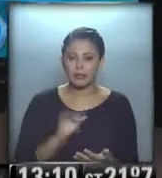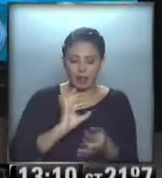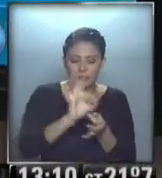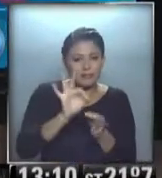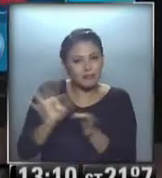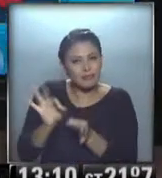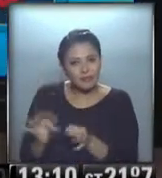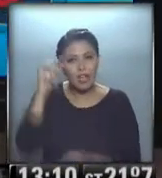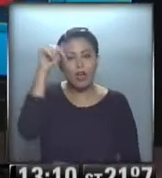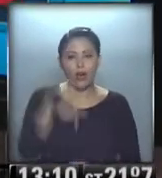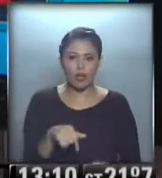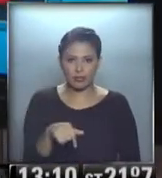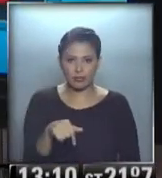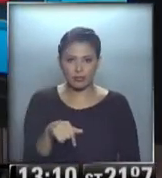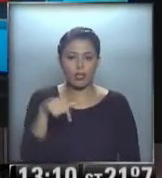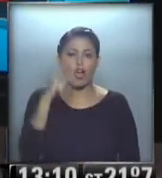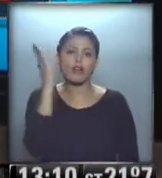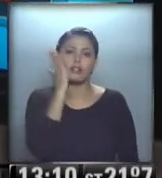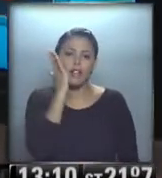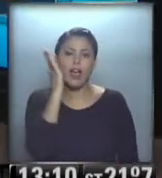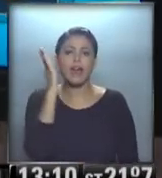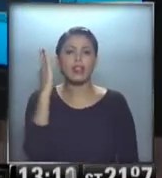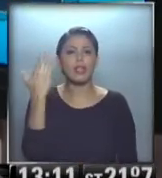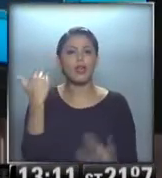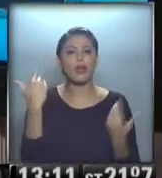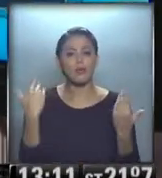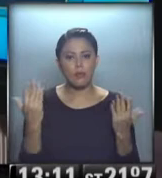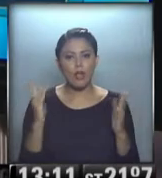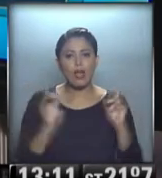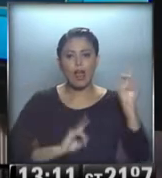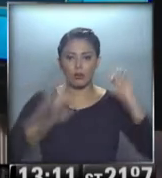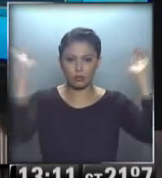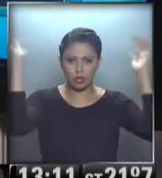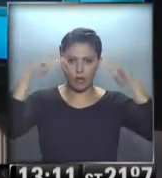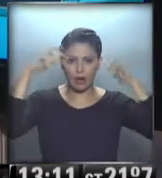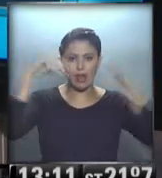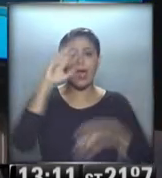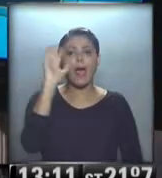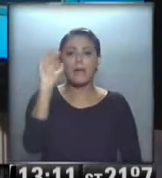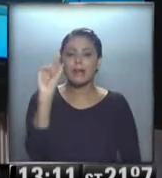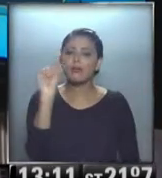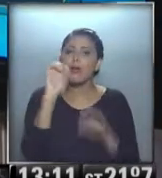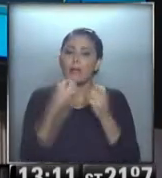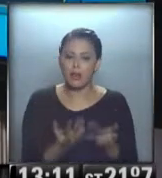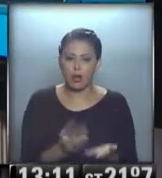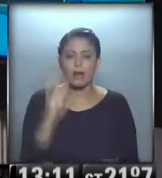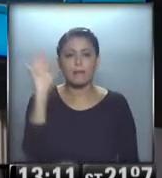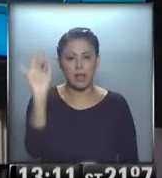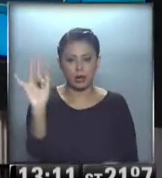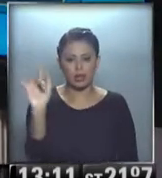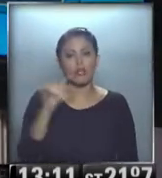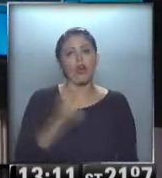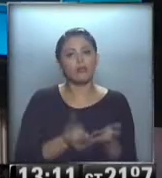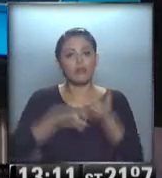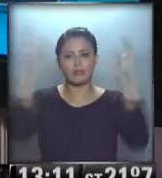alrededores para hoy a la tardecita tenemos la probabilidad de alguna lluvia martes mejora un tanto miércoles